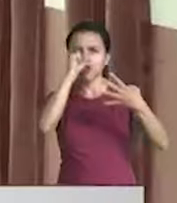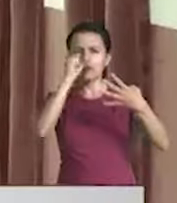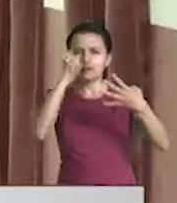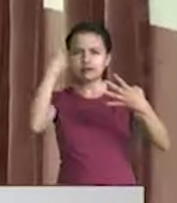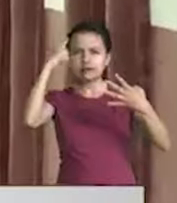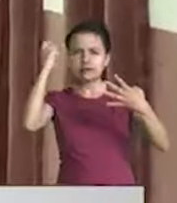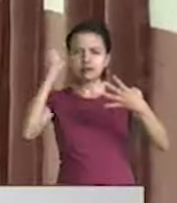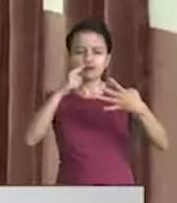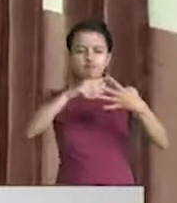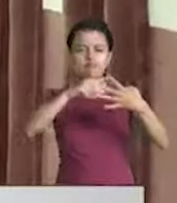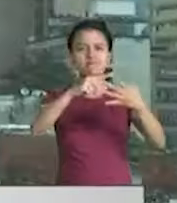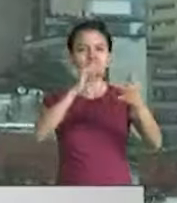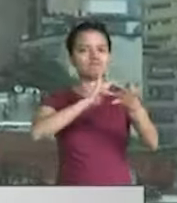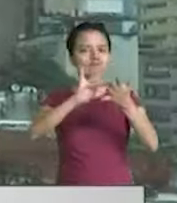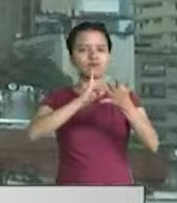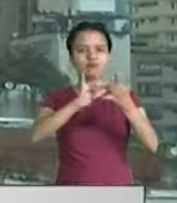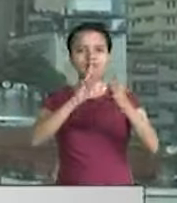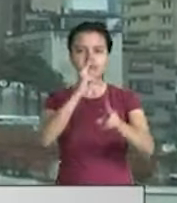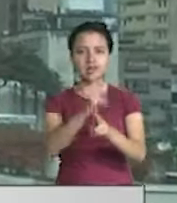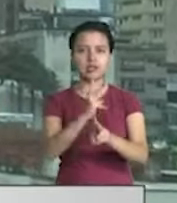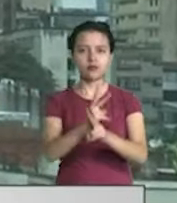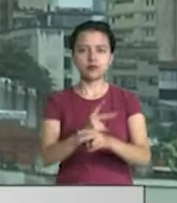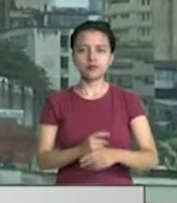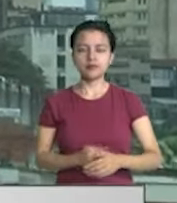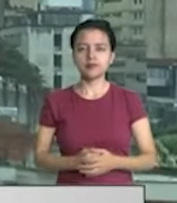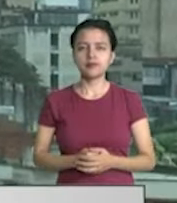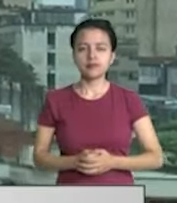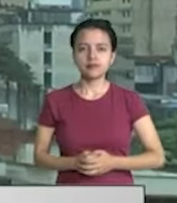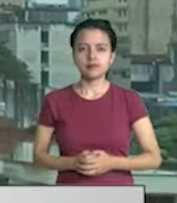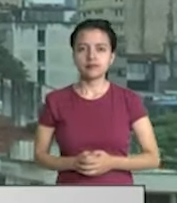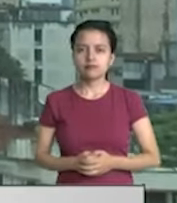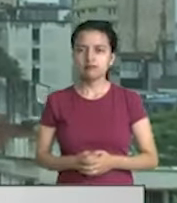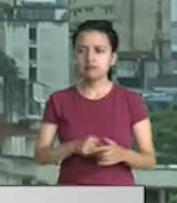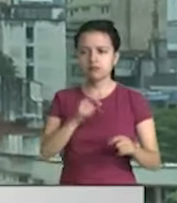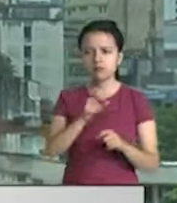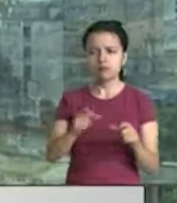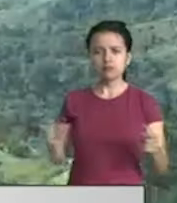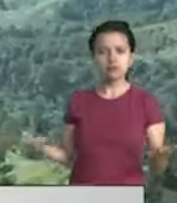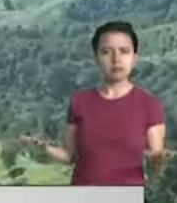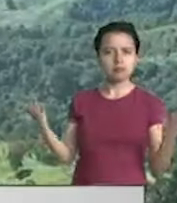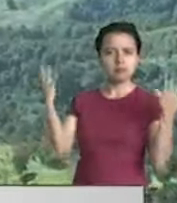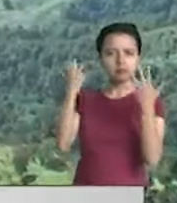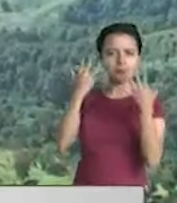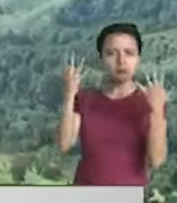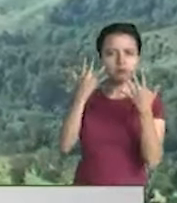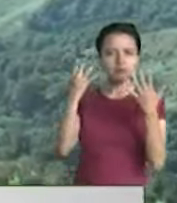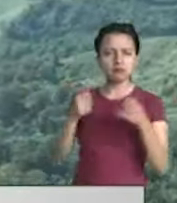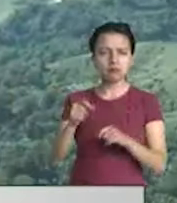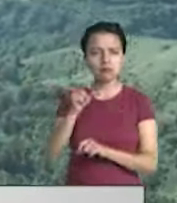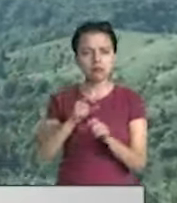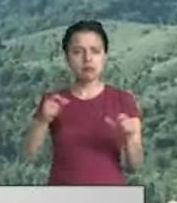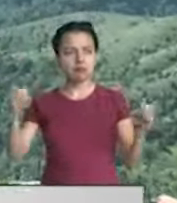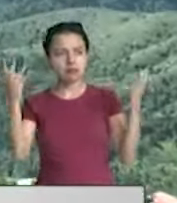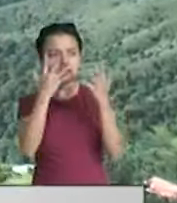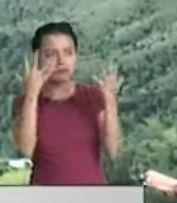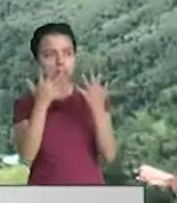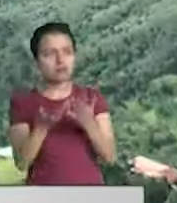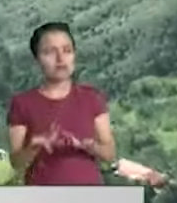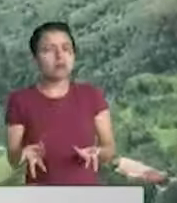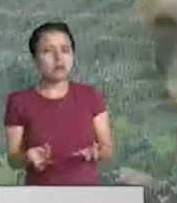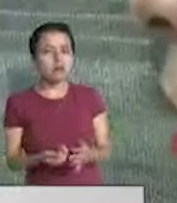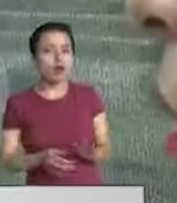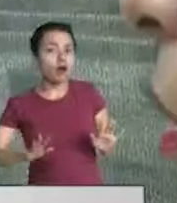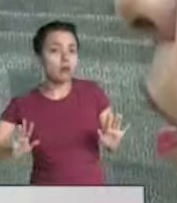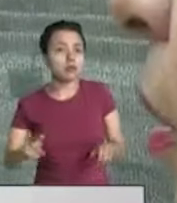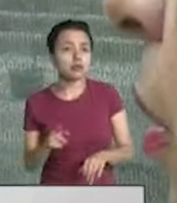de emergencia. Los afectados, algo confundidos, piden acciones contundentes y efectivas. No salir a hacer deporte antes de las